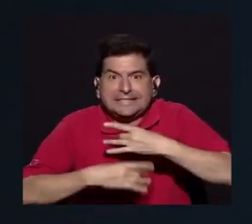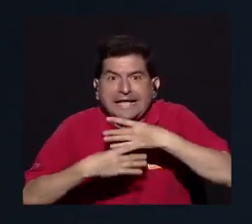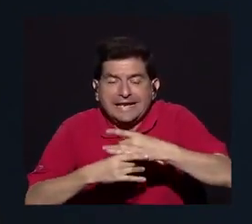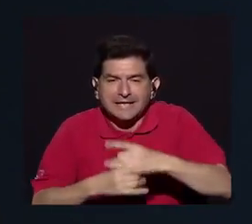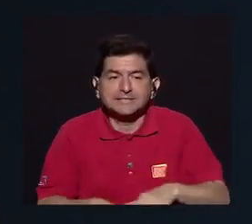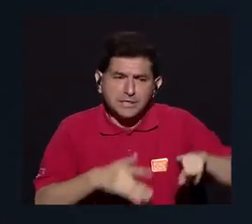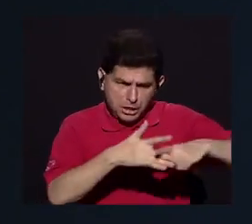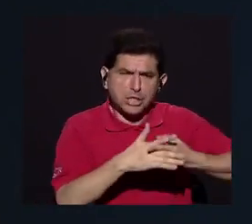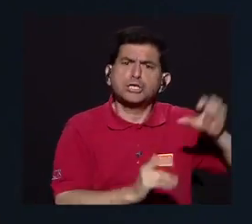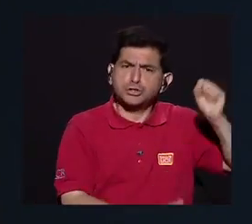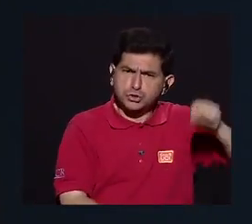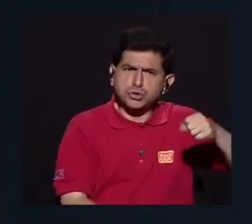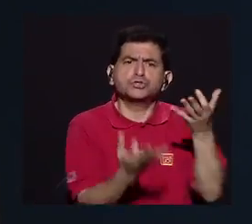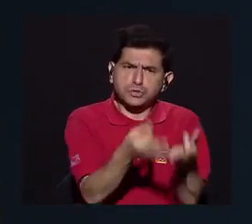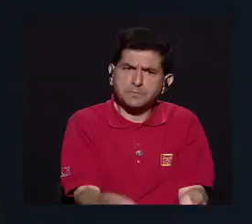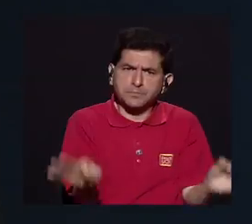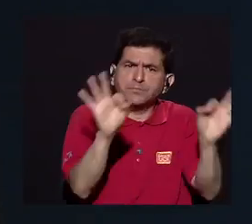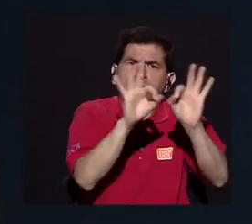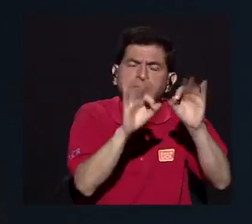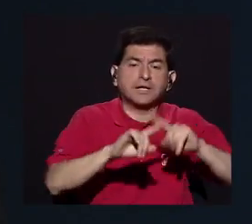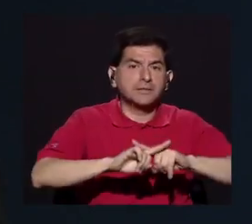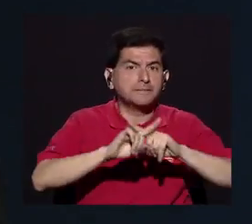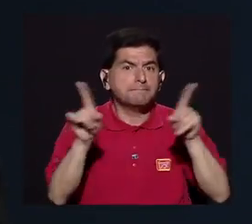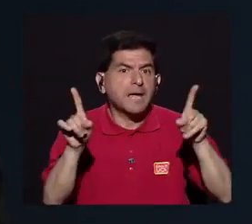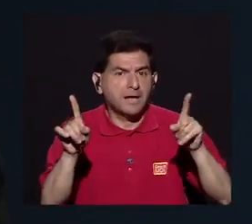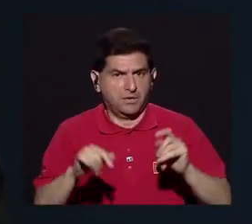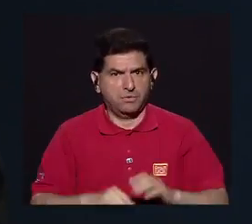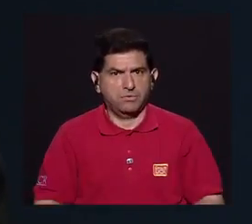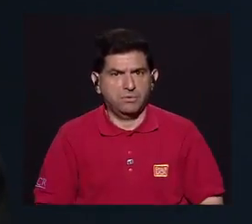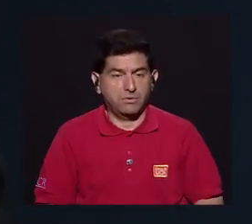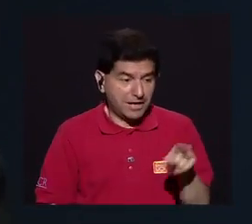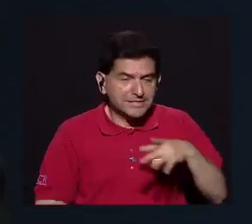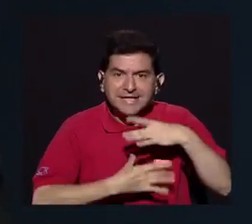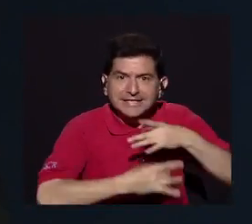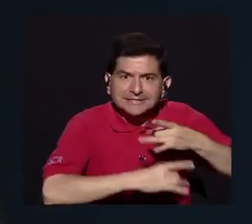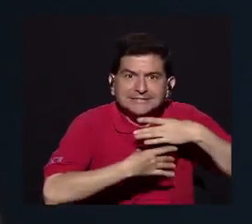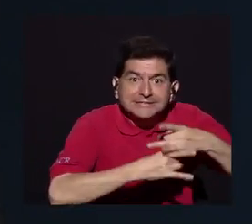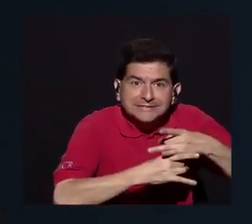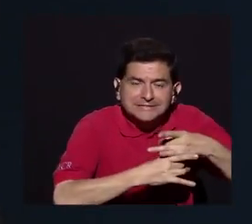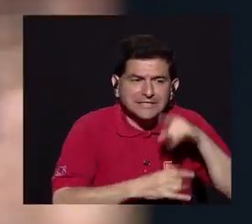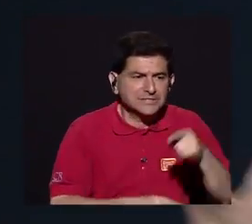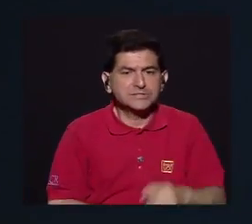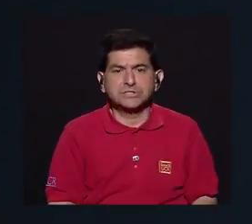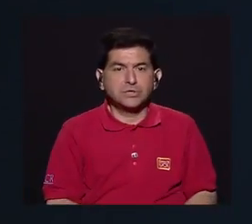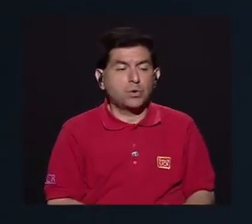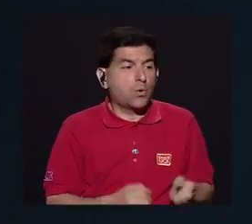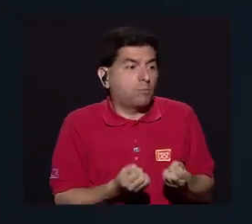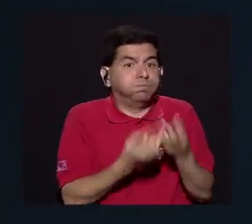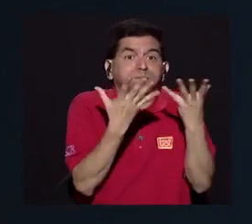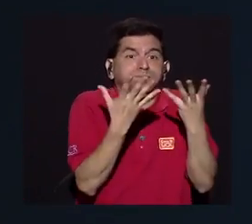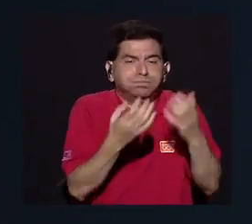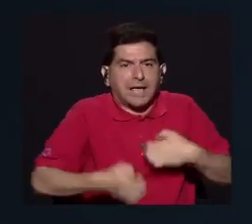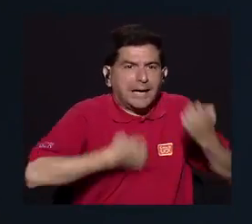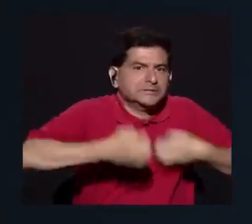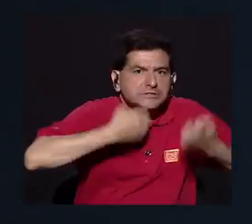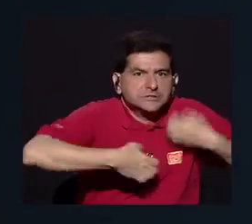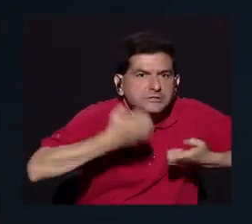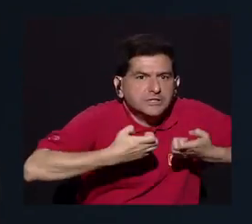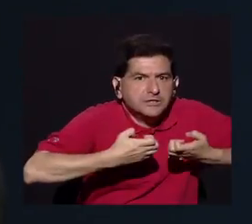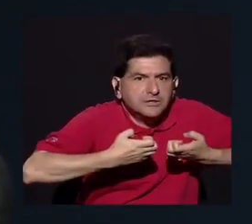es el punto de partida, sí es muy importante, pero lo que decíamos, el entusiasmo, si te desbordas por la parte